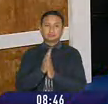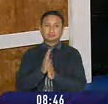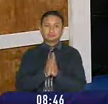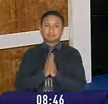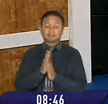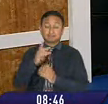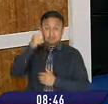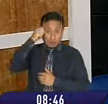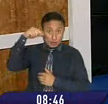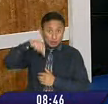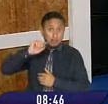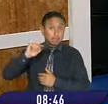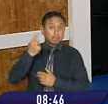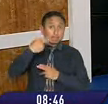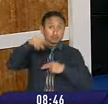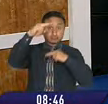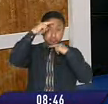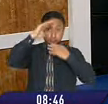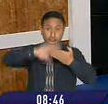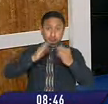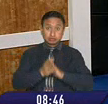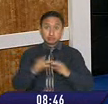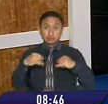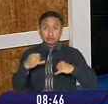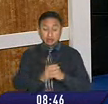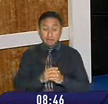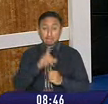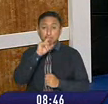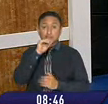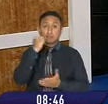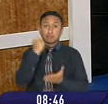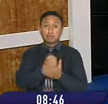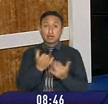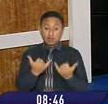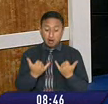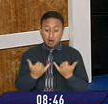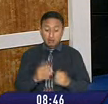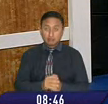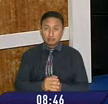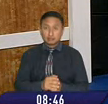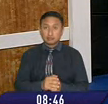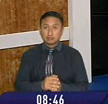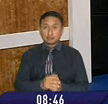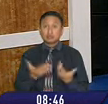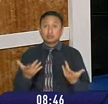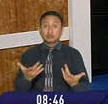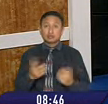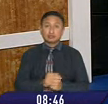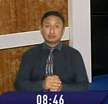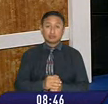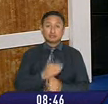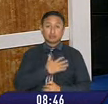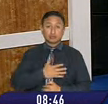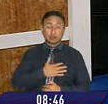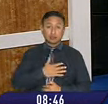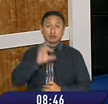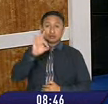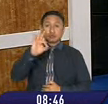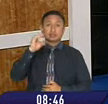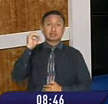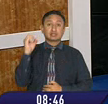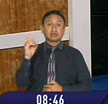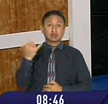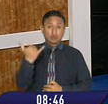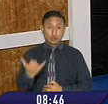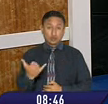No se olviden que estamos en el primer noticiero de la comunidad. Estaba buscando pico y placa de hoy día. ¿Cuáles son los que no circulan? Para que no circule, por favor, evitemos. 9 y 0 es el día de